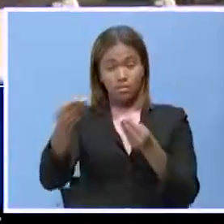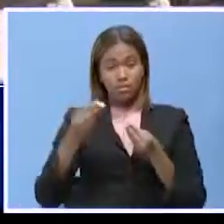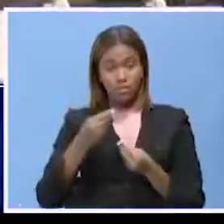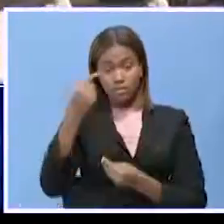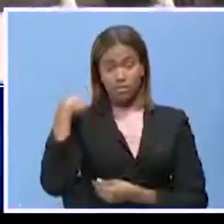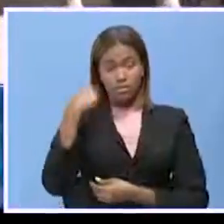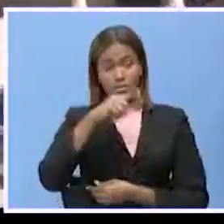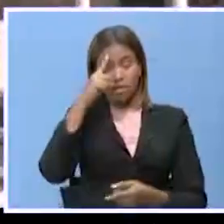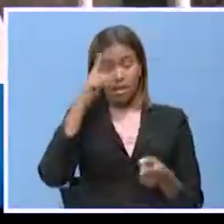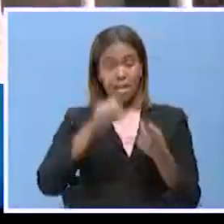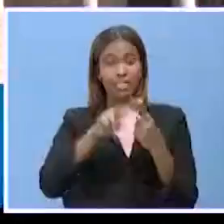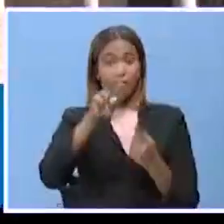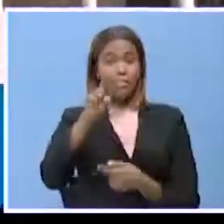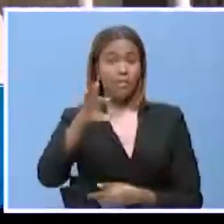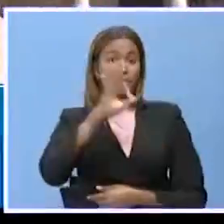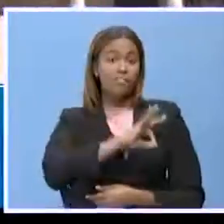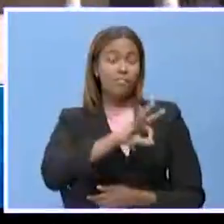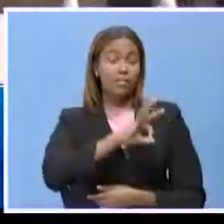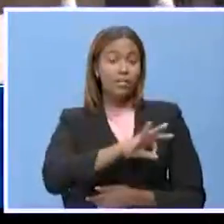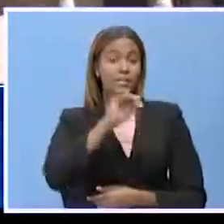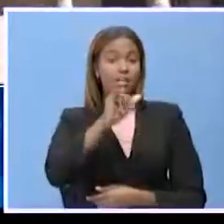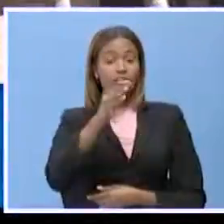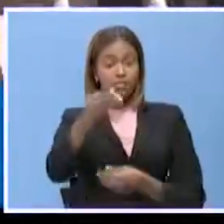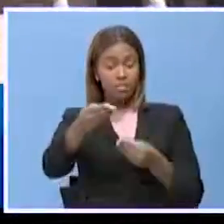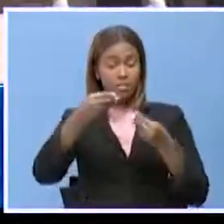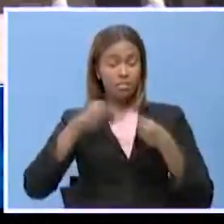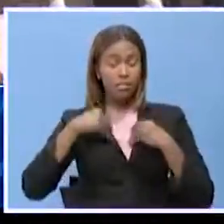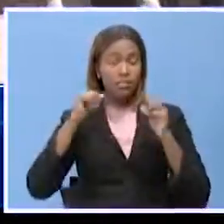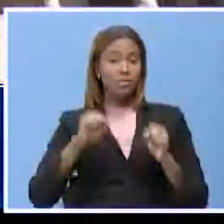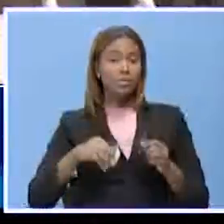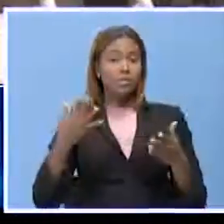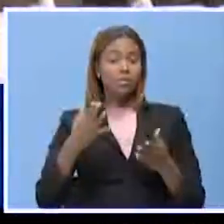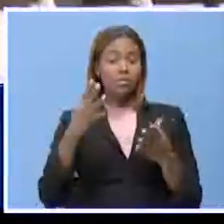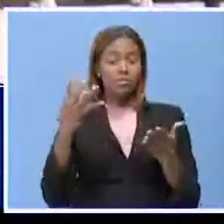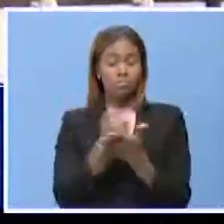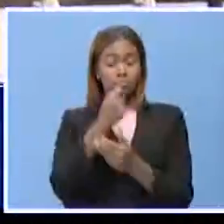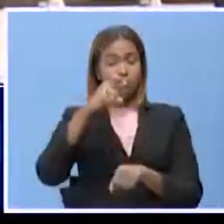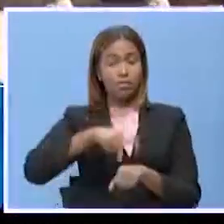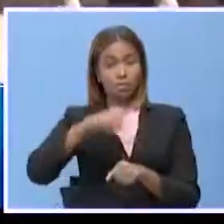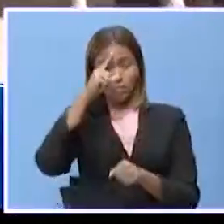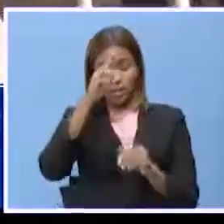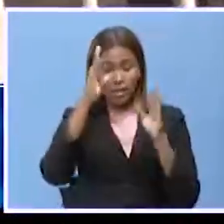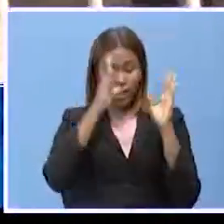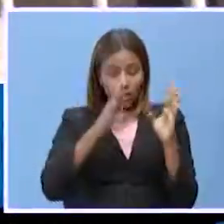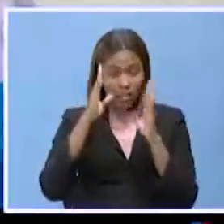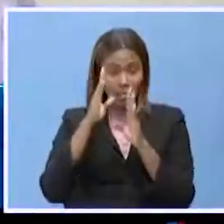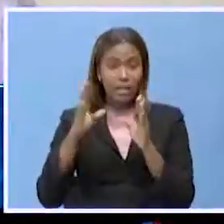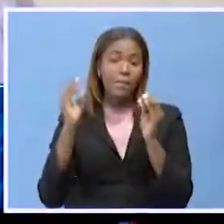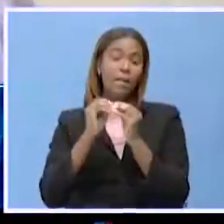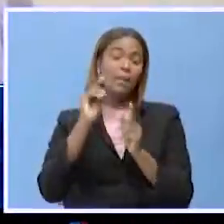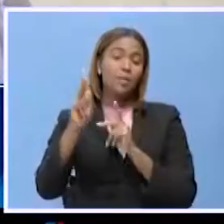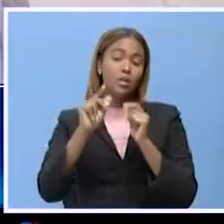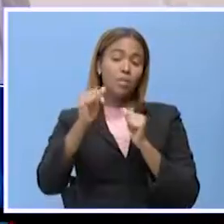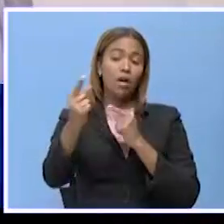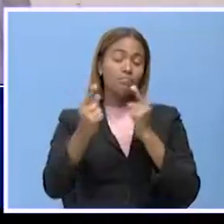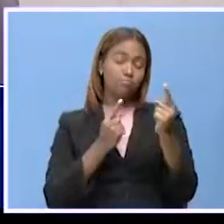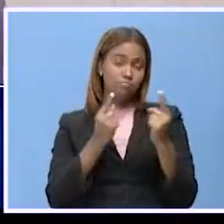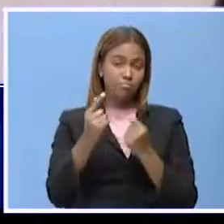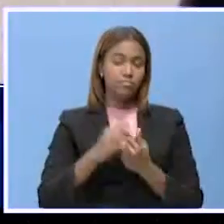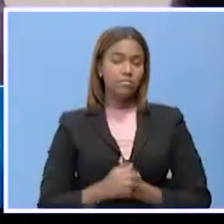hasta el 22 de febrero nos dé la oportunidad de atender a más clientes. Entonces los fines de